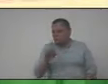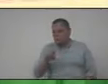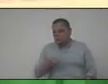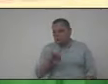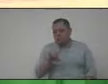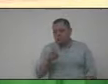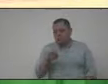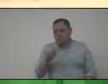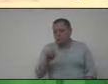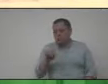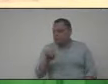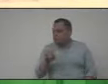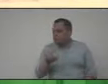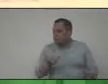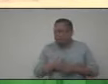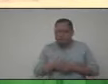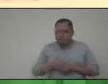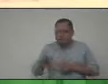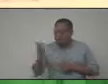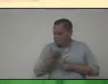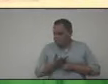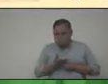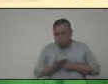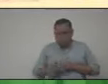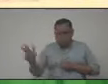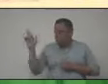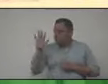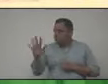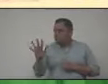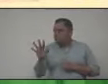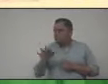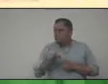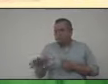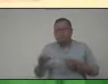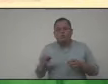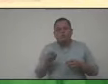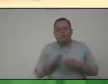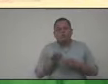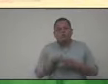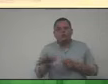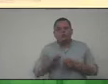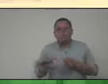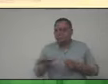y sale en el primer bus que salga para su municipio de procedencia.